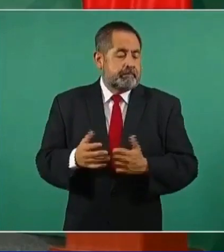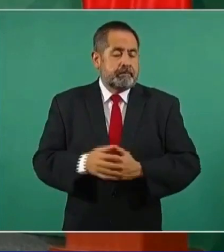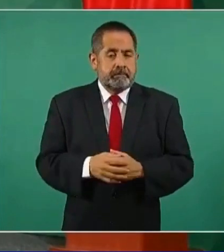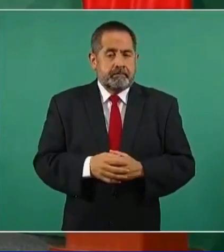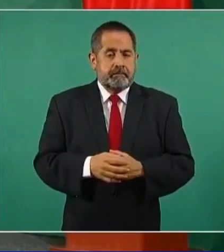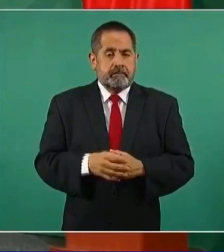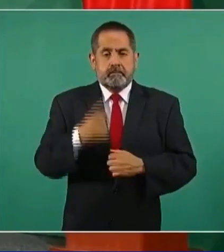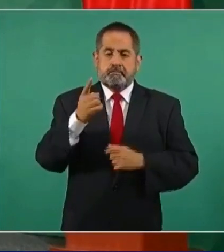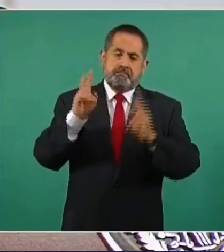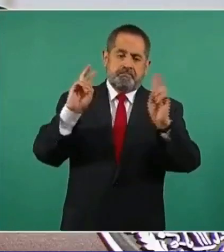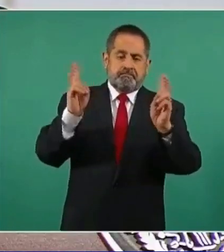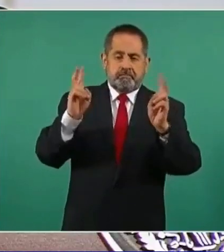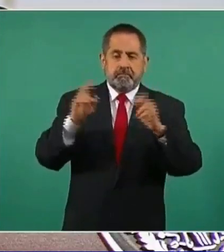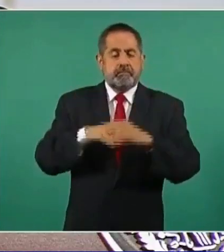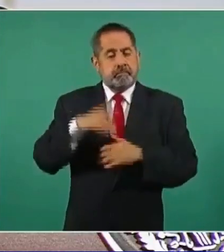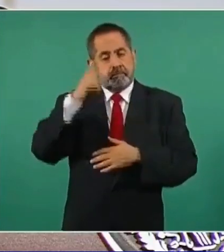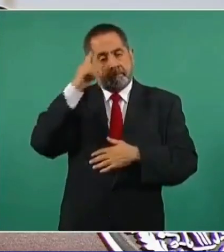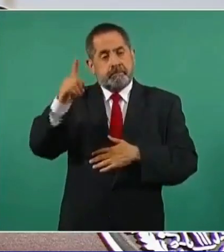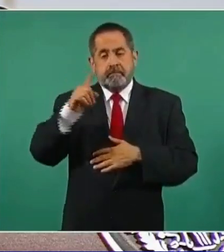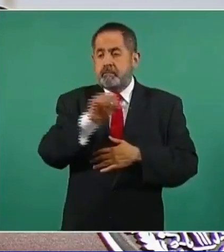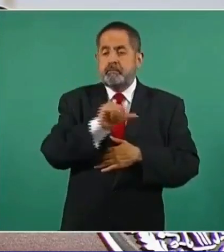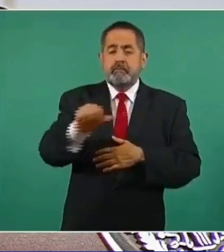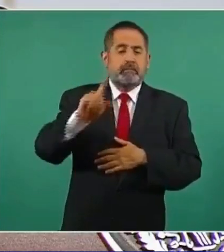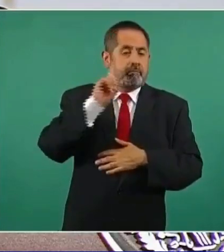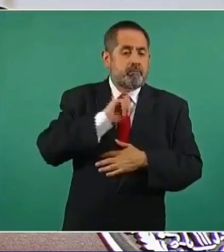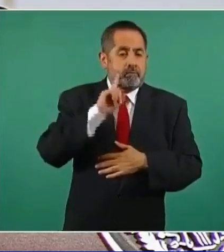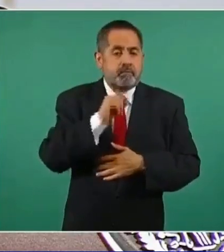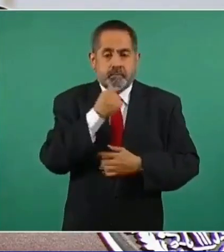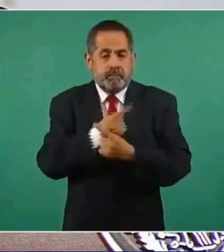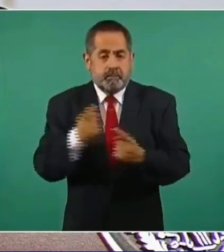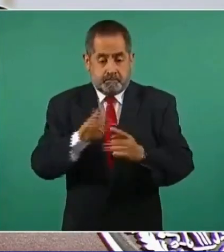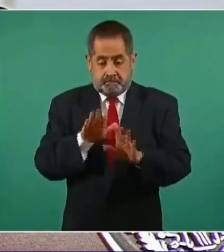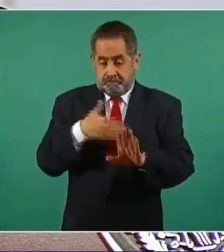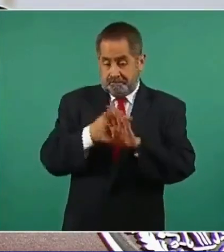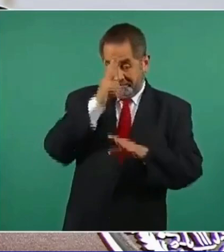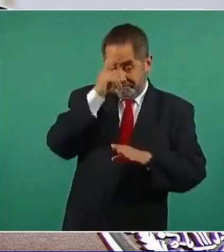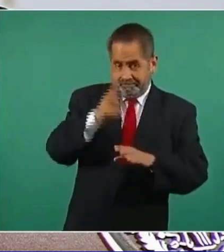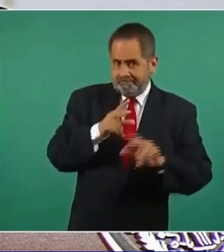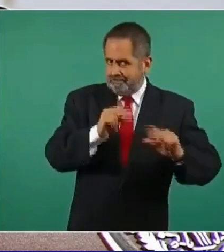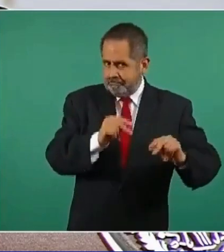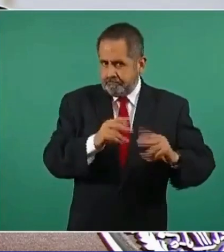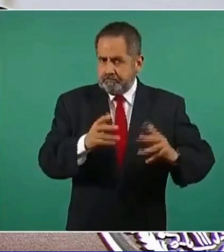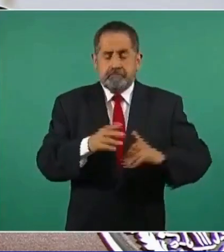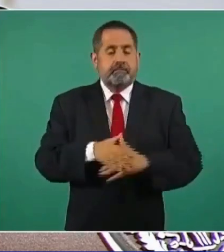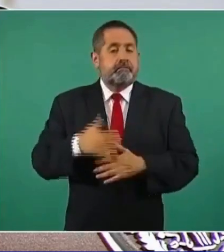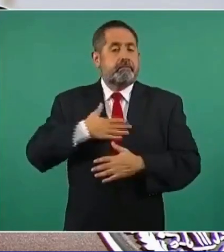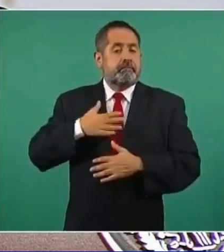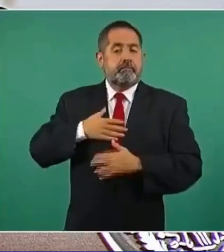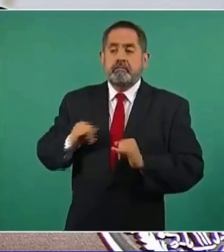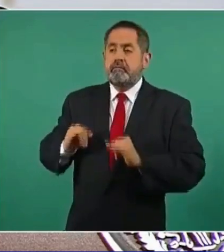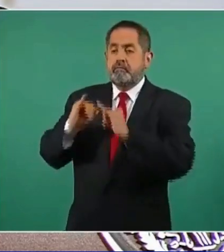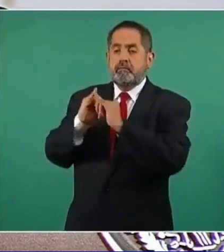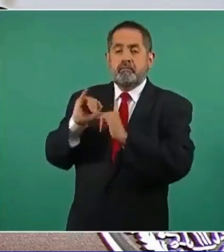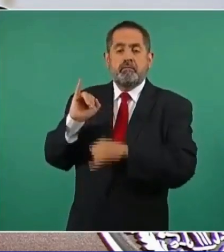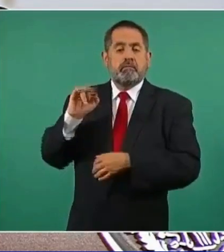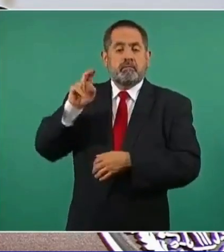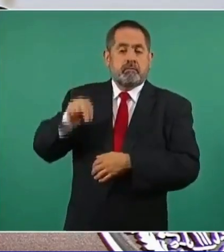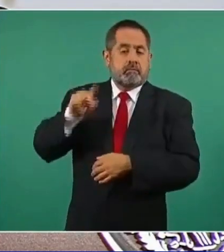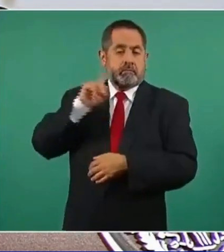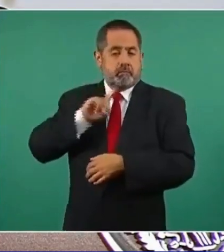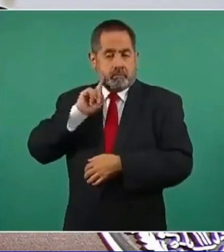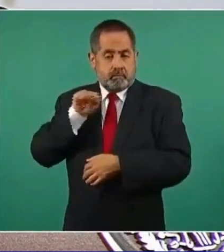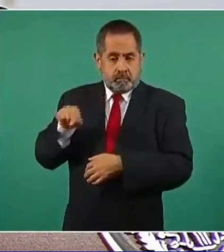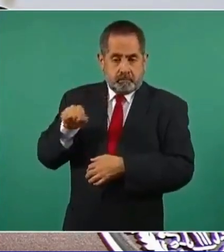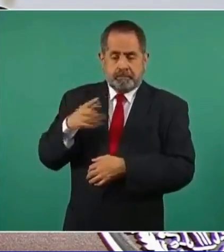Especialmente en el tema de violencias contra las mujeres y las niñas, en el IMUJERES reconocemos que estas representan un